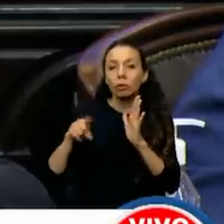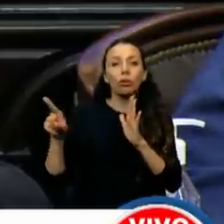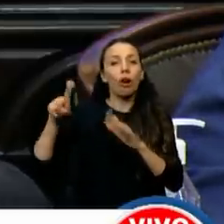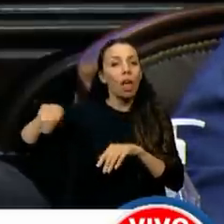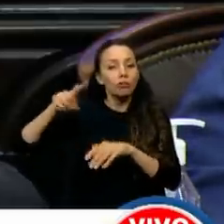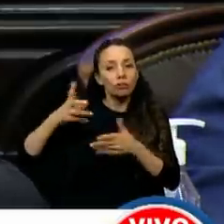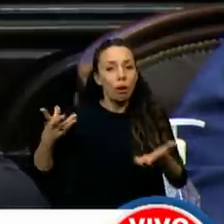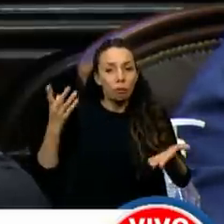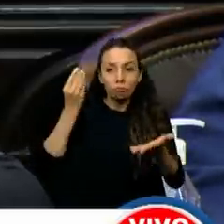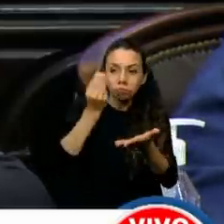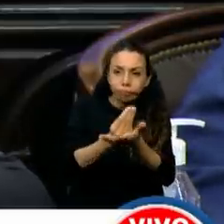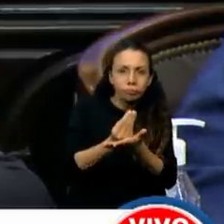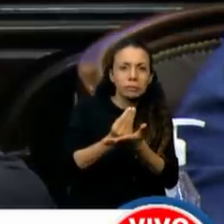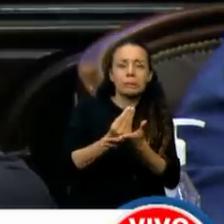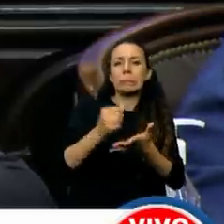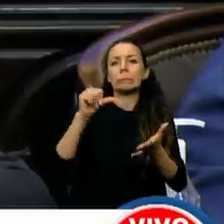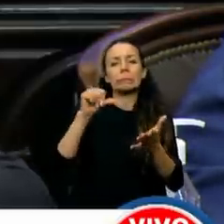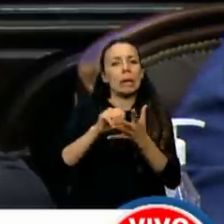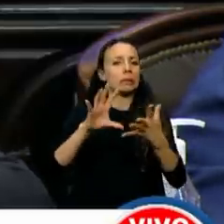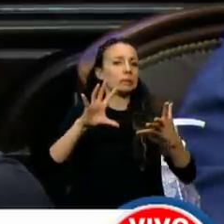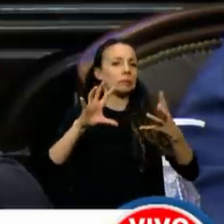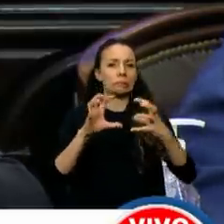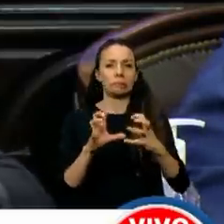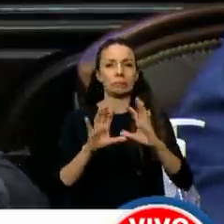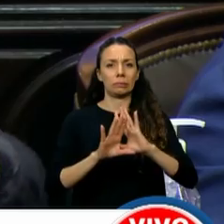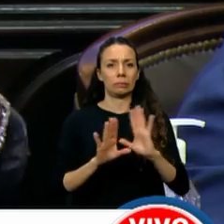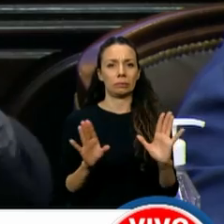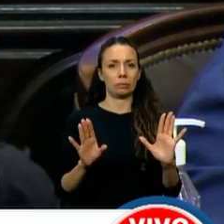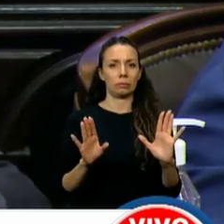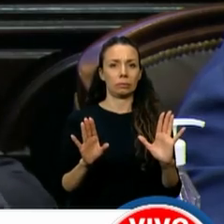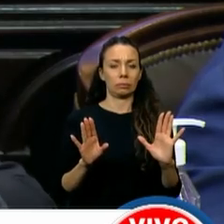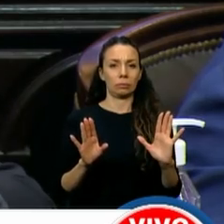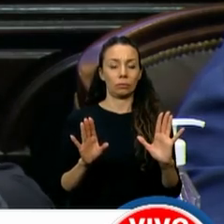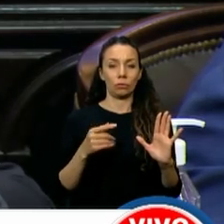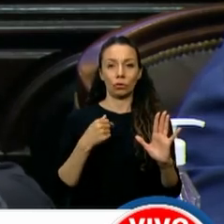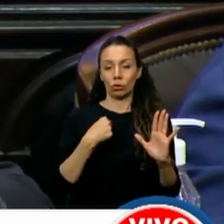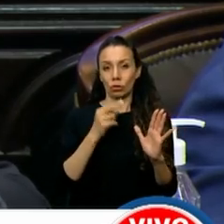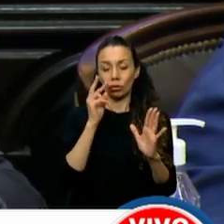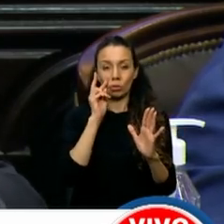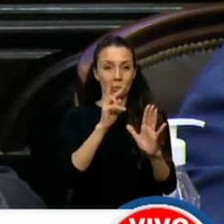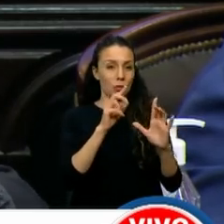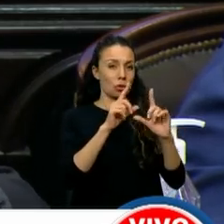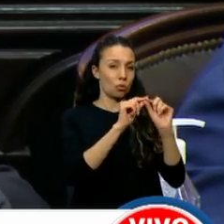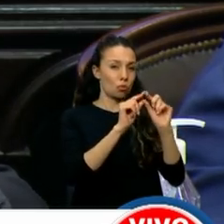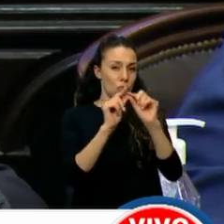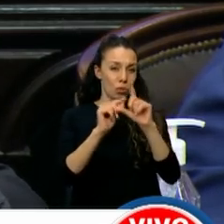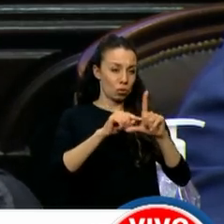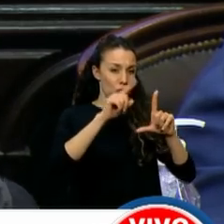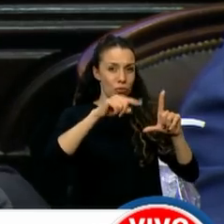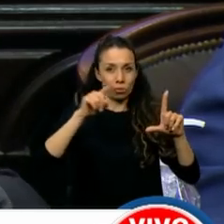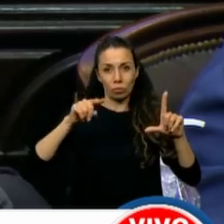condiciones indicadores que creo que más de un oficialista quisiera tener hoy